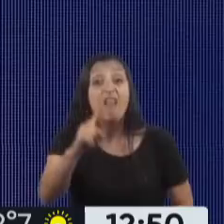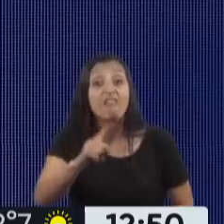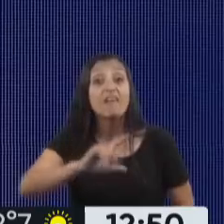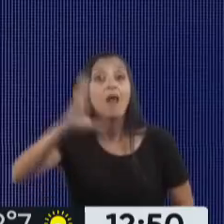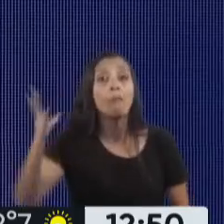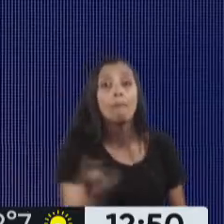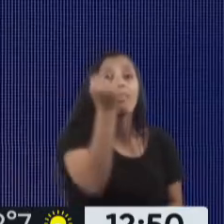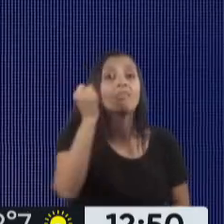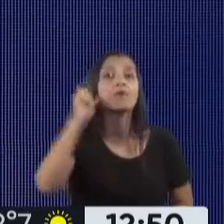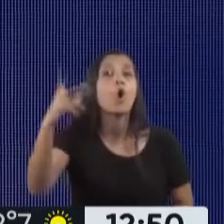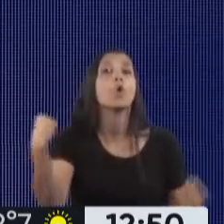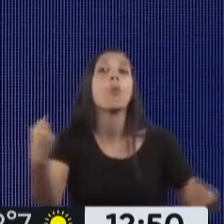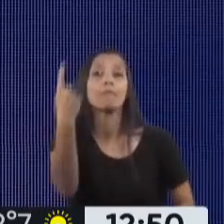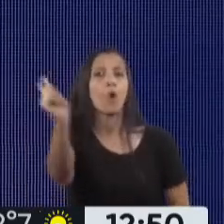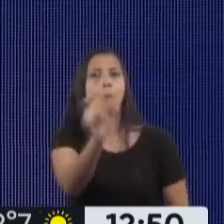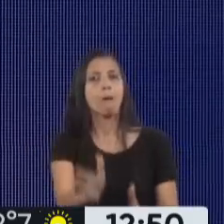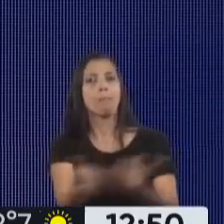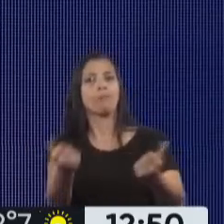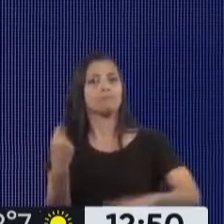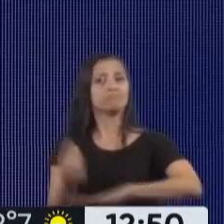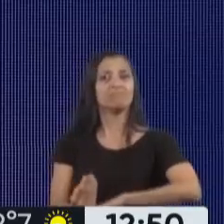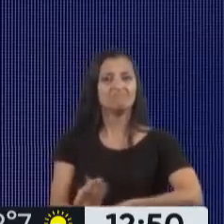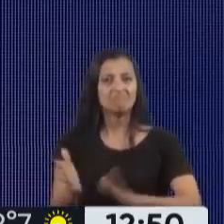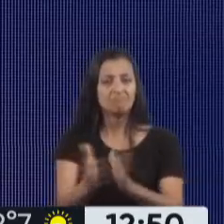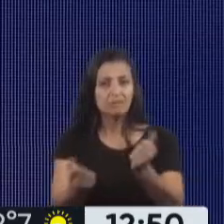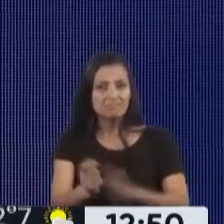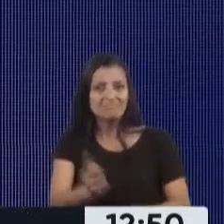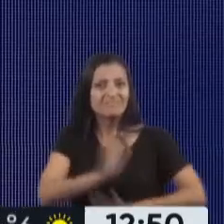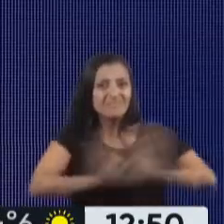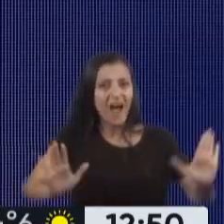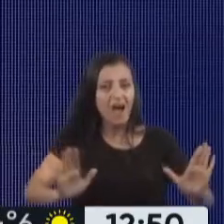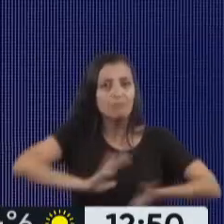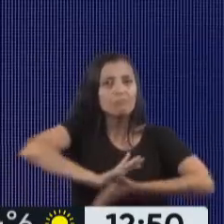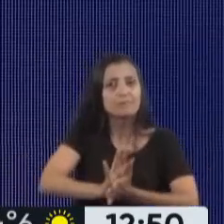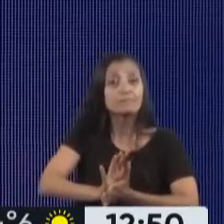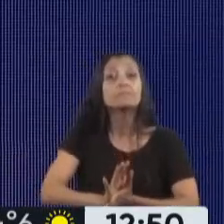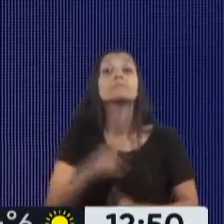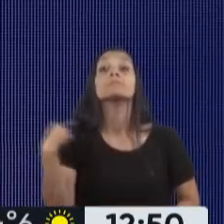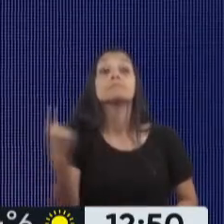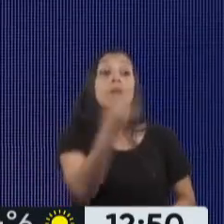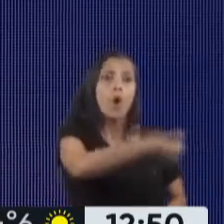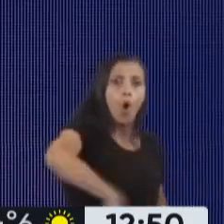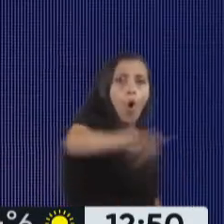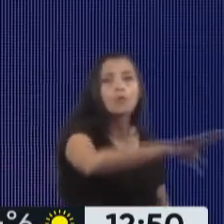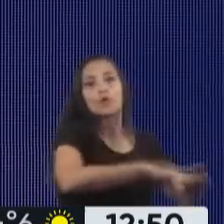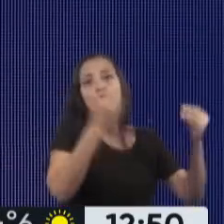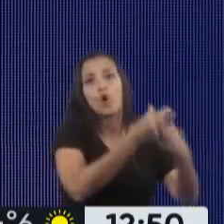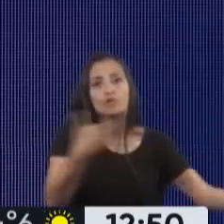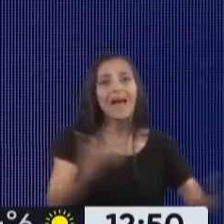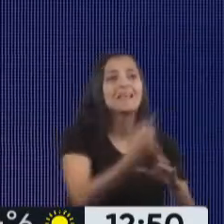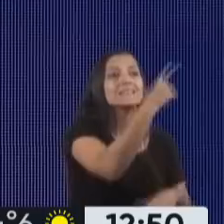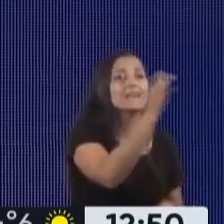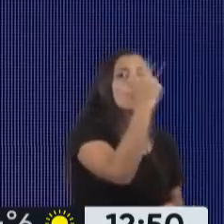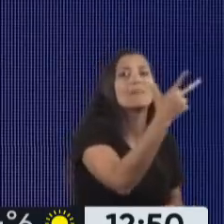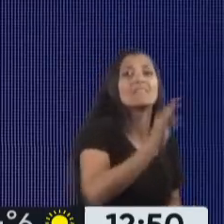gestión. Es decir, en el primer mes de gestión logramos lo que en 123 años la